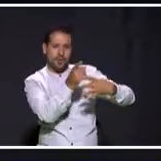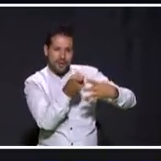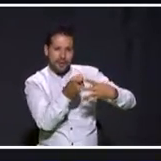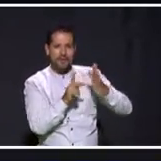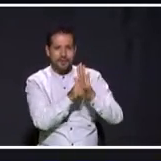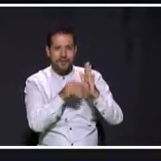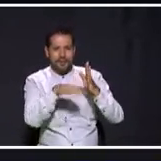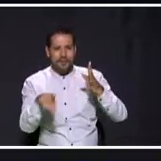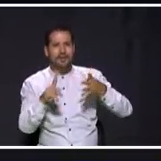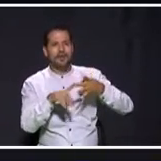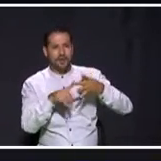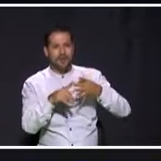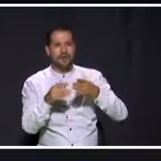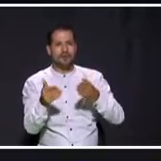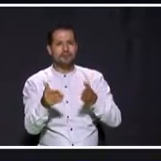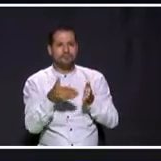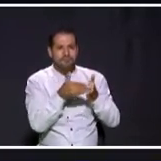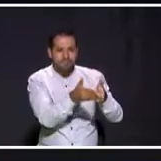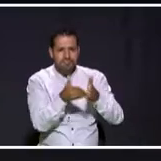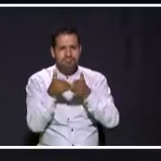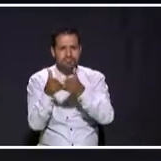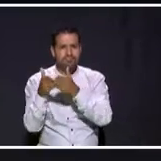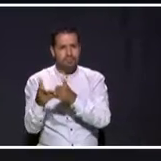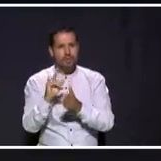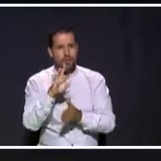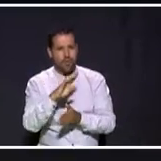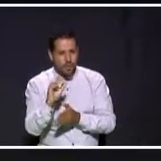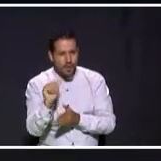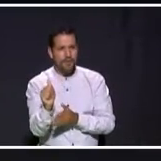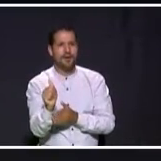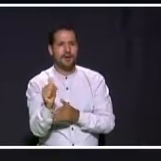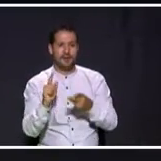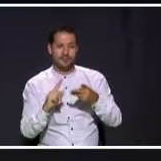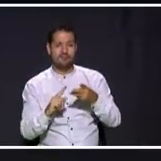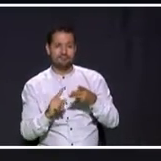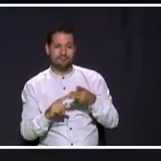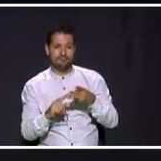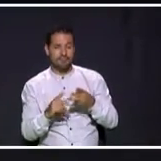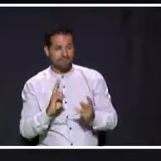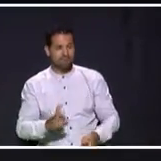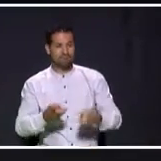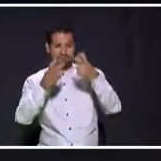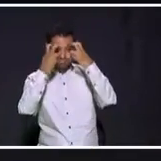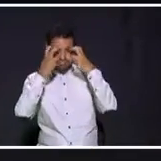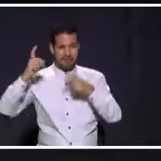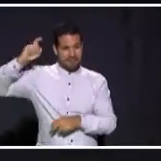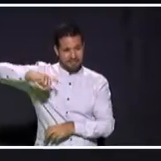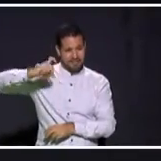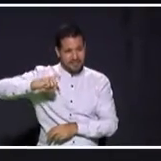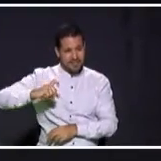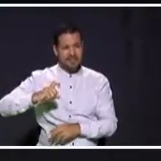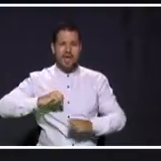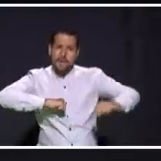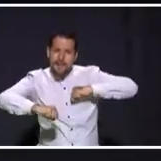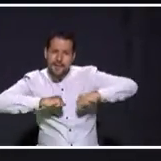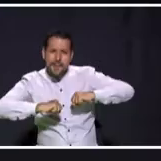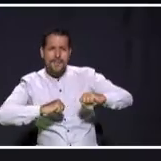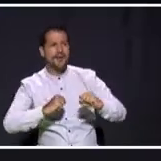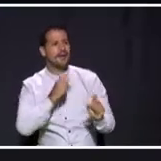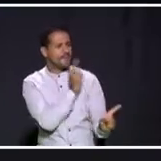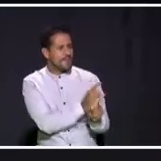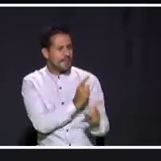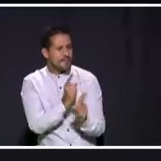el puerto de urabá el segundo túnel de oriente hay que tener el conocimiento para actuar y trabajar de forma eficiente en